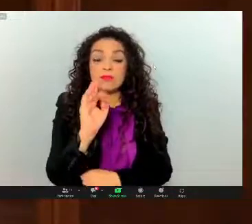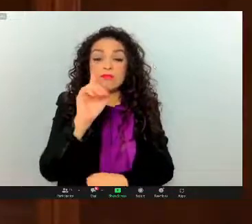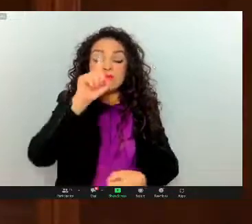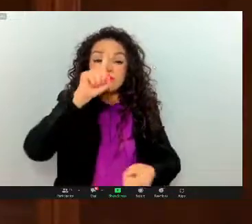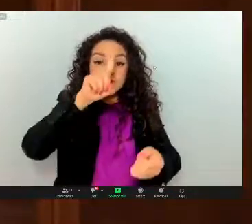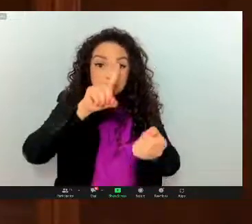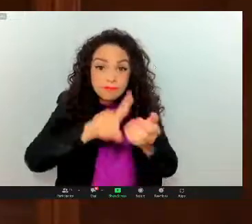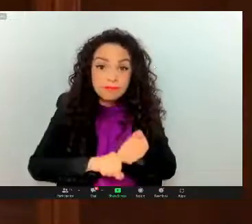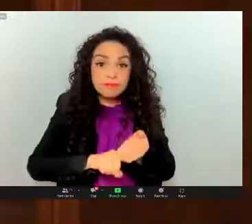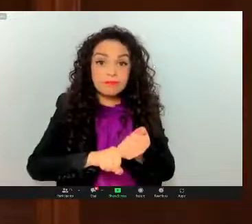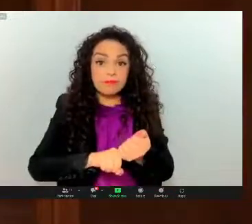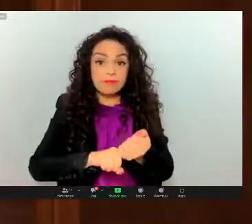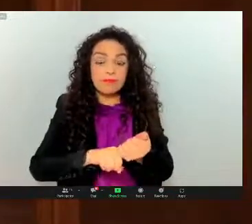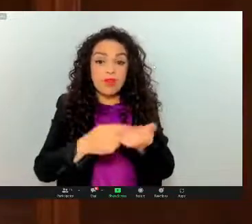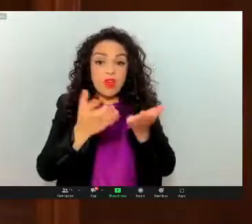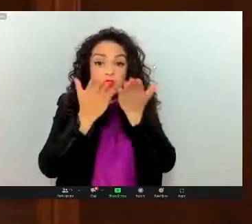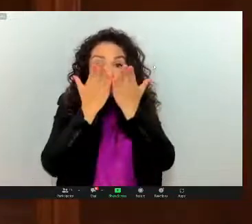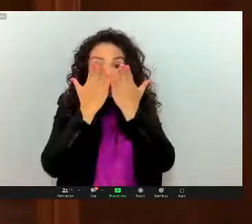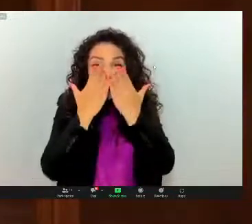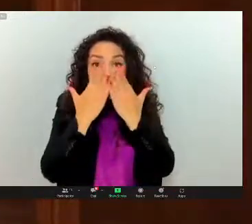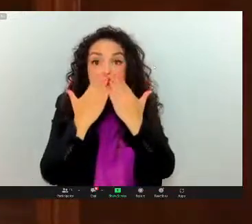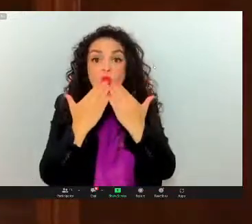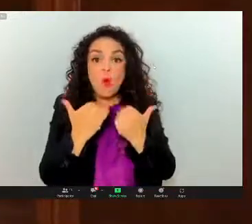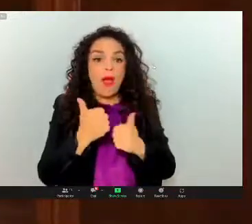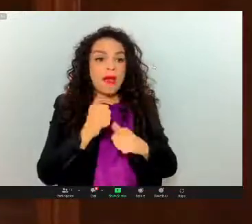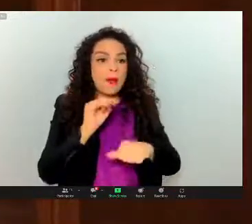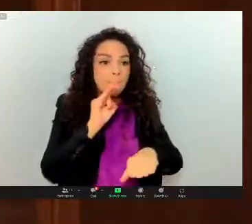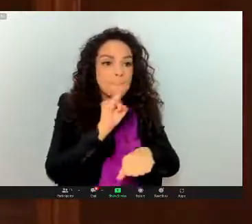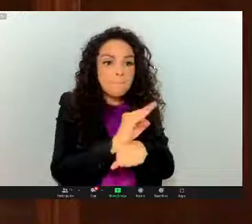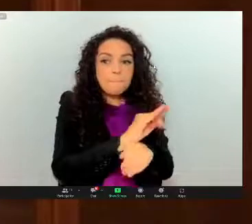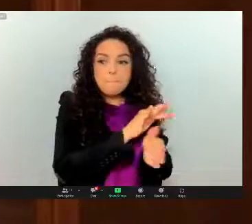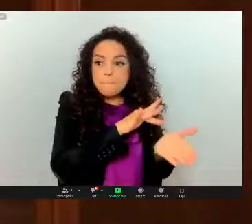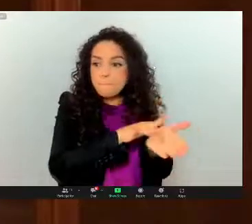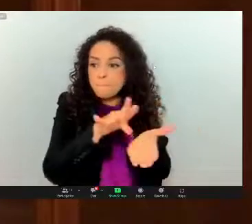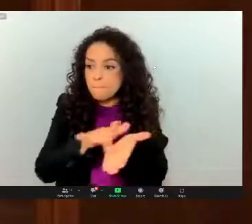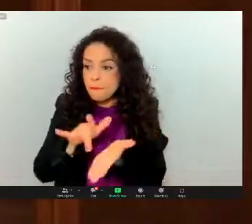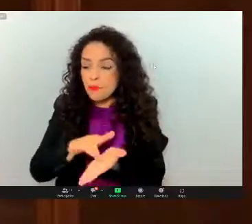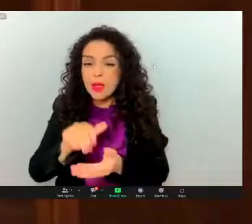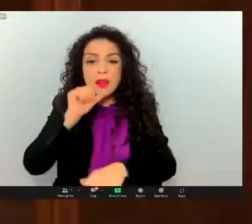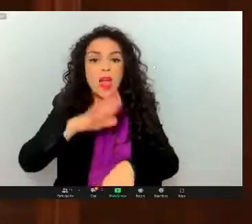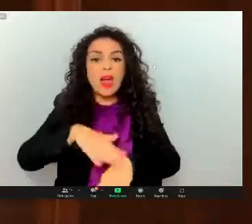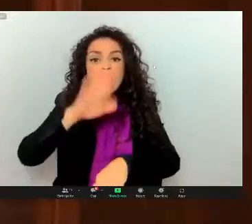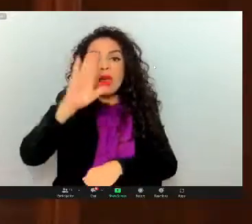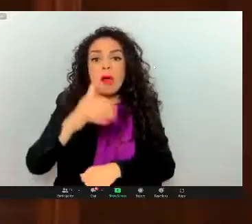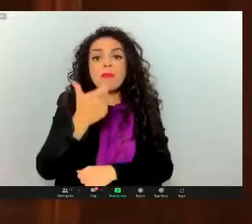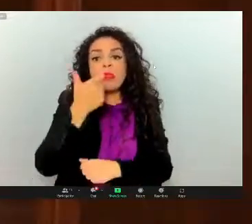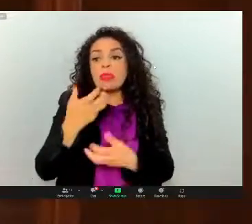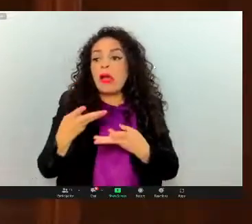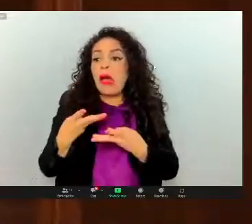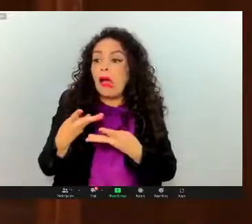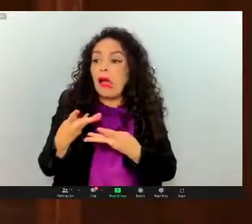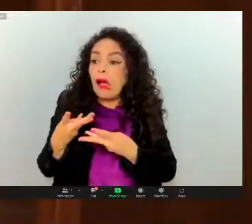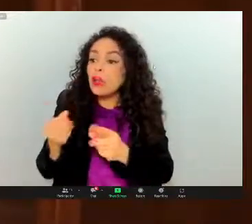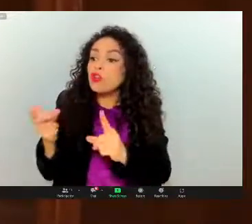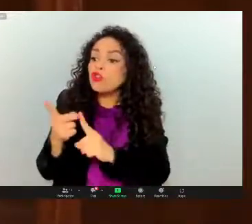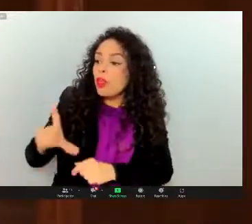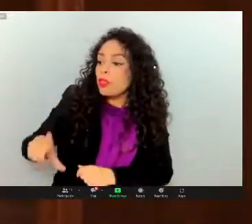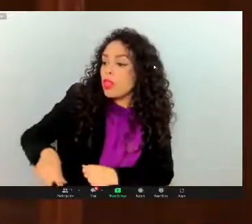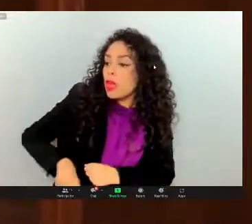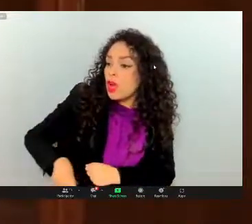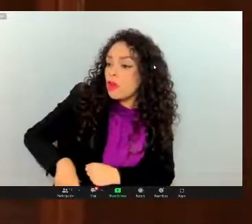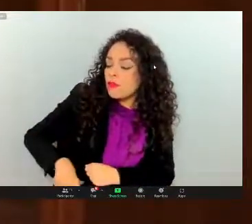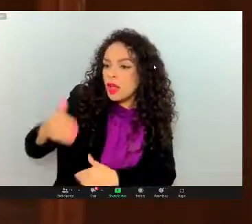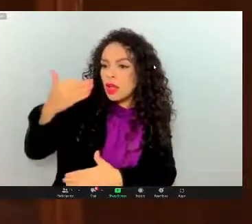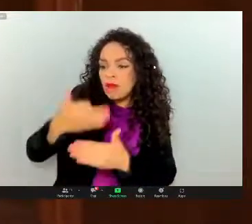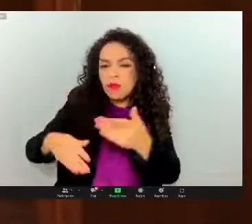más gasto en el gobierno y no en la gente. Ese sería el resumen de manera